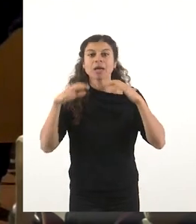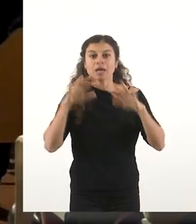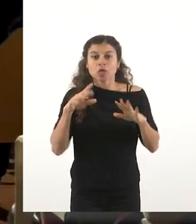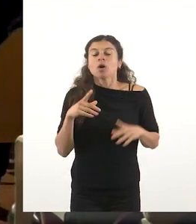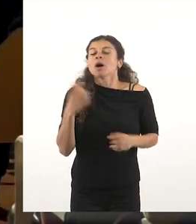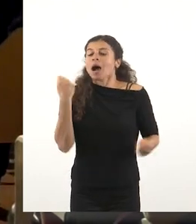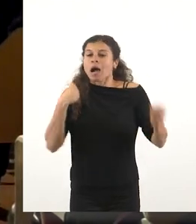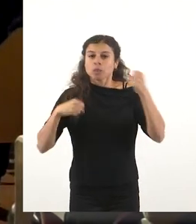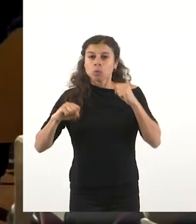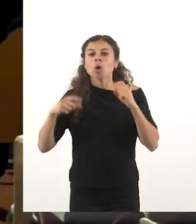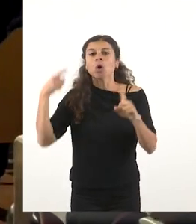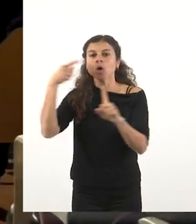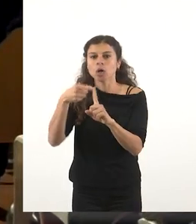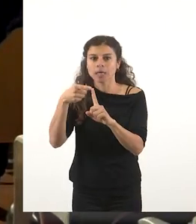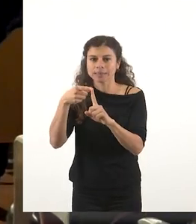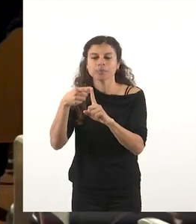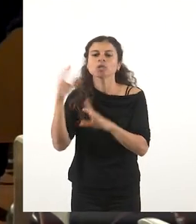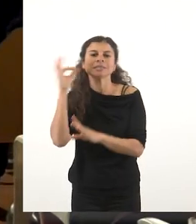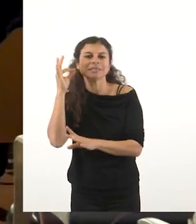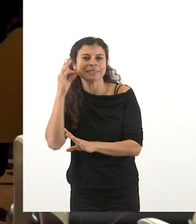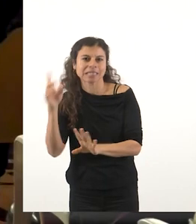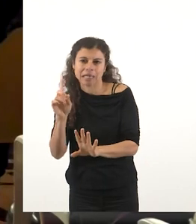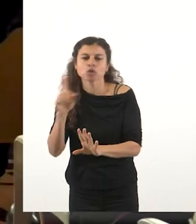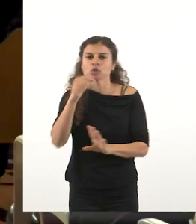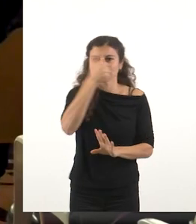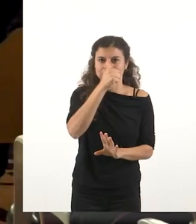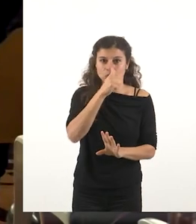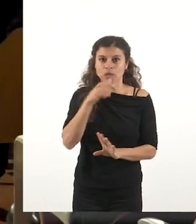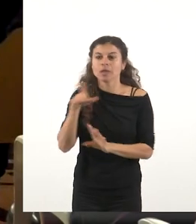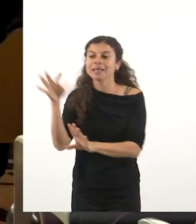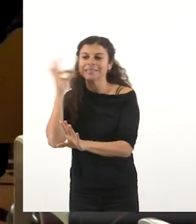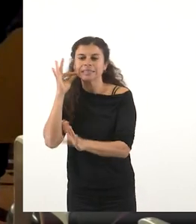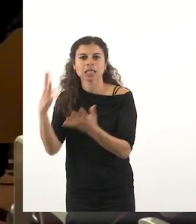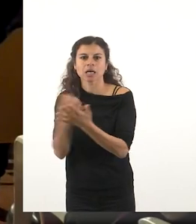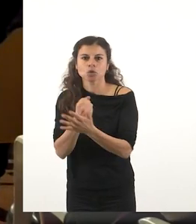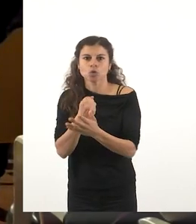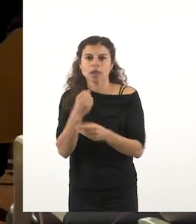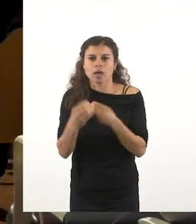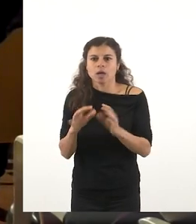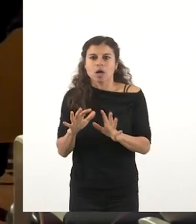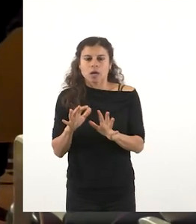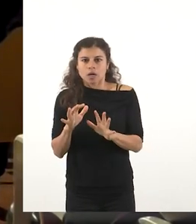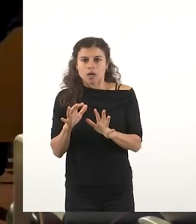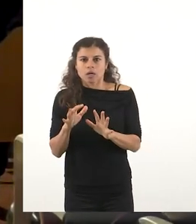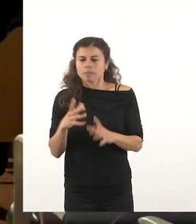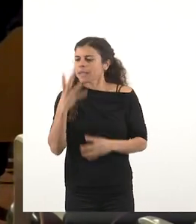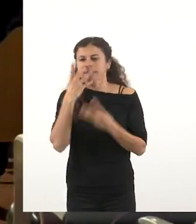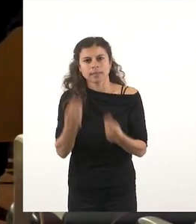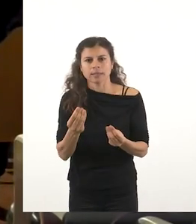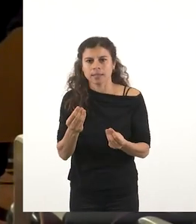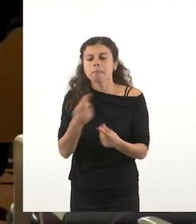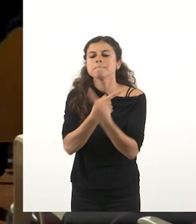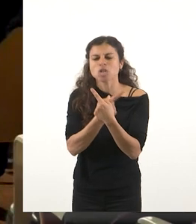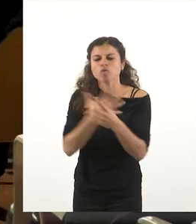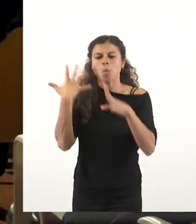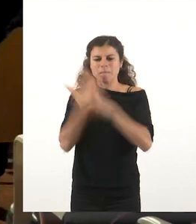alucinante ver a todas las chicas, ¿vale? Tenga la identidad, la orientación sexual que tenga, que todas hacen, hostia, lo que ha dicho, violación. ¿Me entienden? Cuando digo, mi novio me violó, no hay que